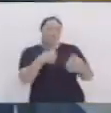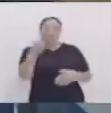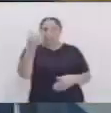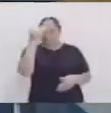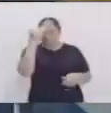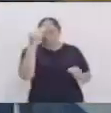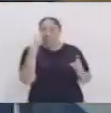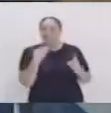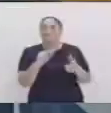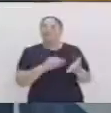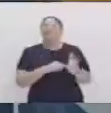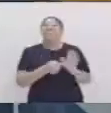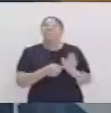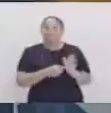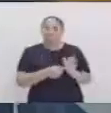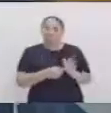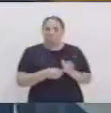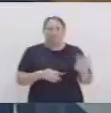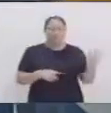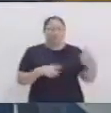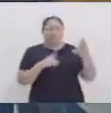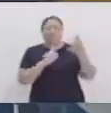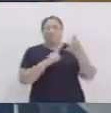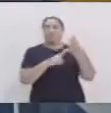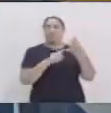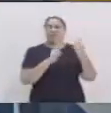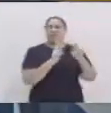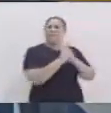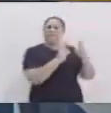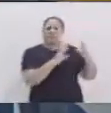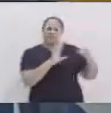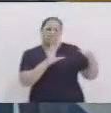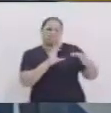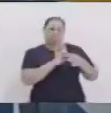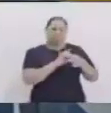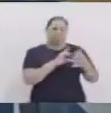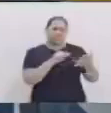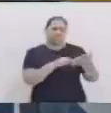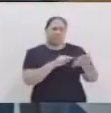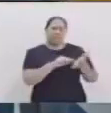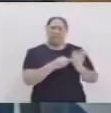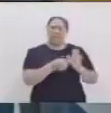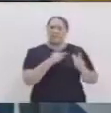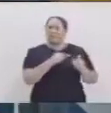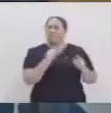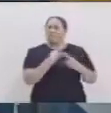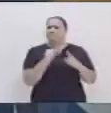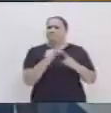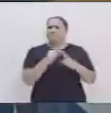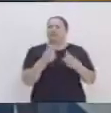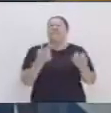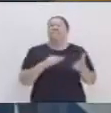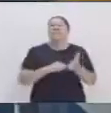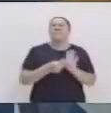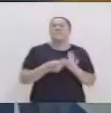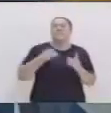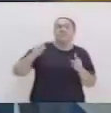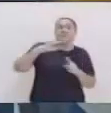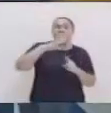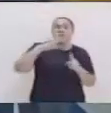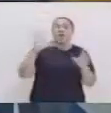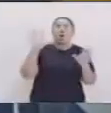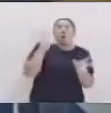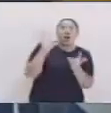Claro. Número 4, vamos a relacionar esa palabra con el significado global. Tú me dijiste algo. En este